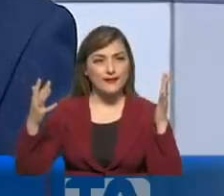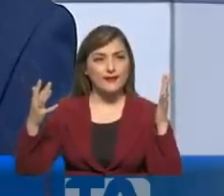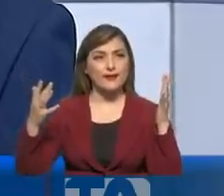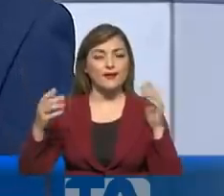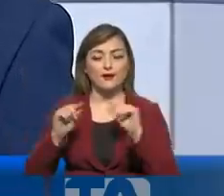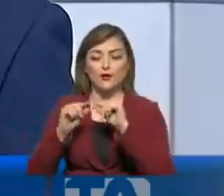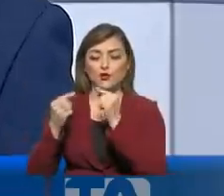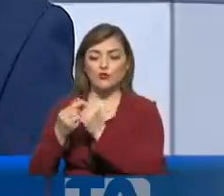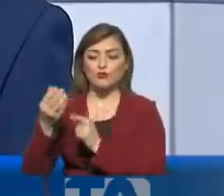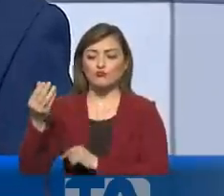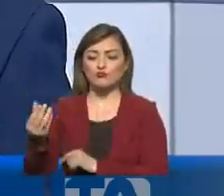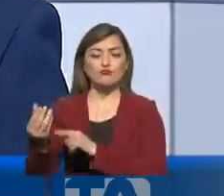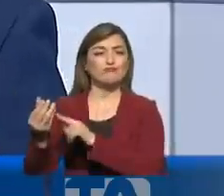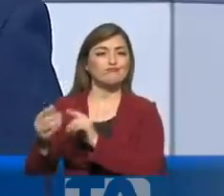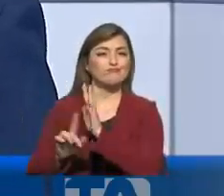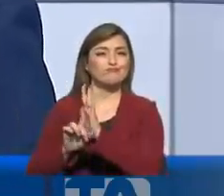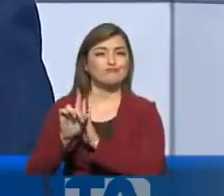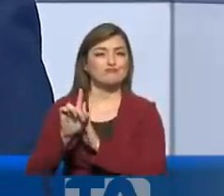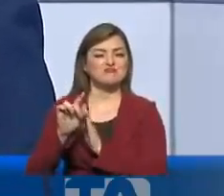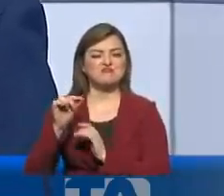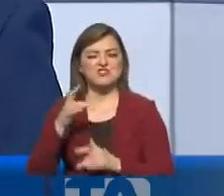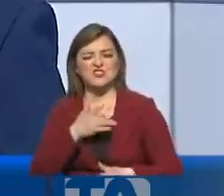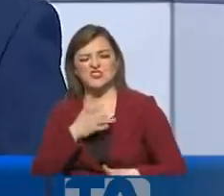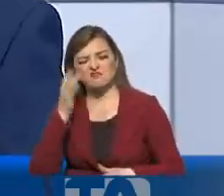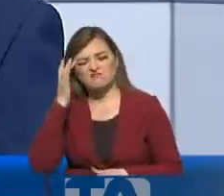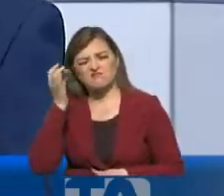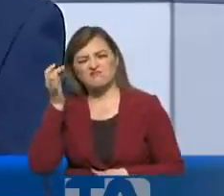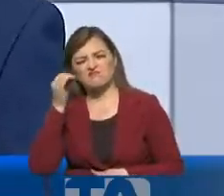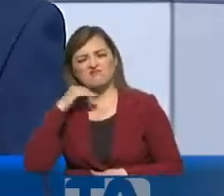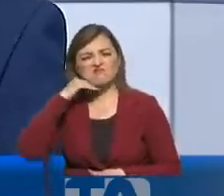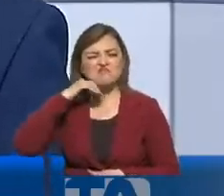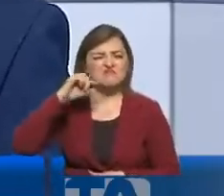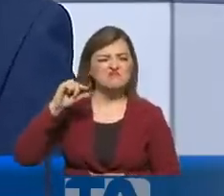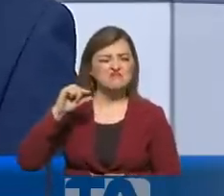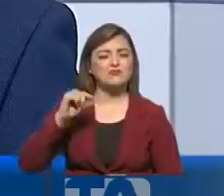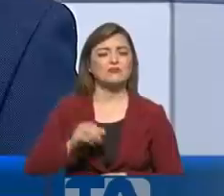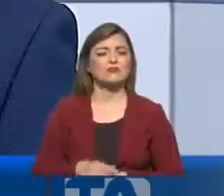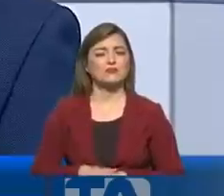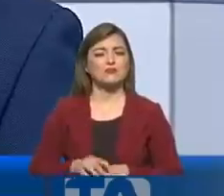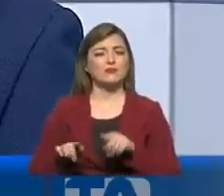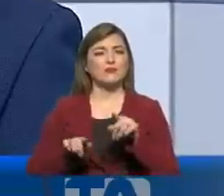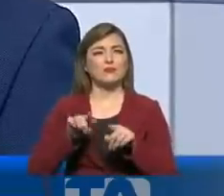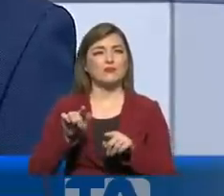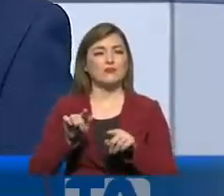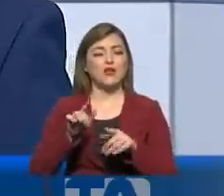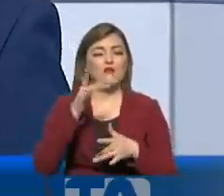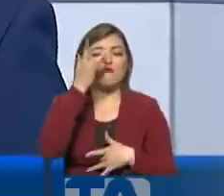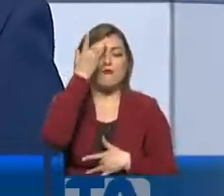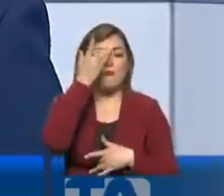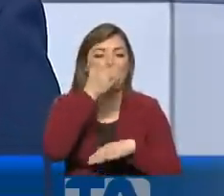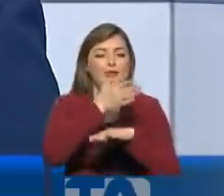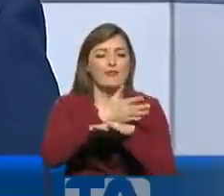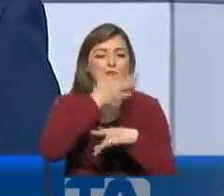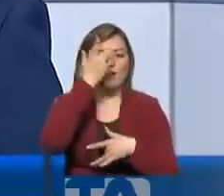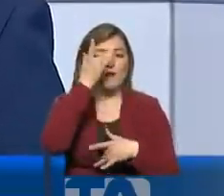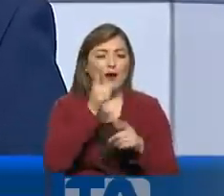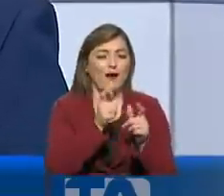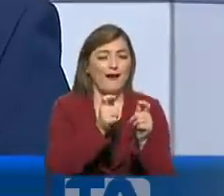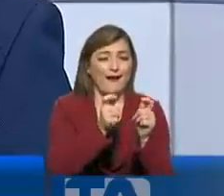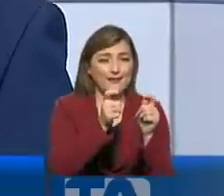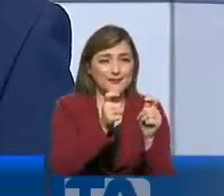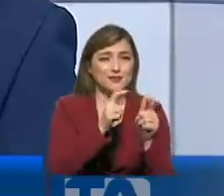pequeña proporción desarrollará síntomas leves, y de estos, aquellos que tienen comorbilidades, por ejemplo, enfermedades